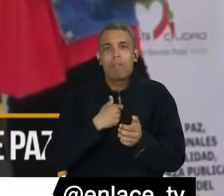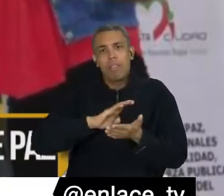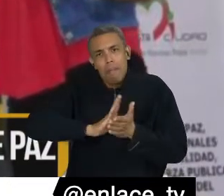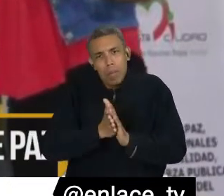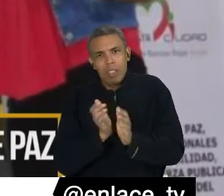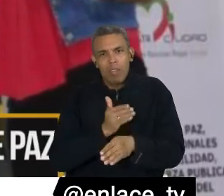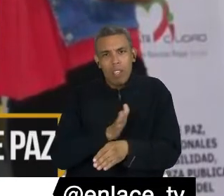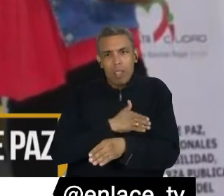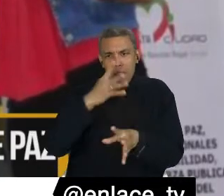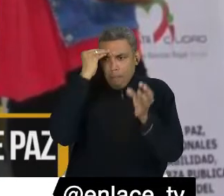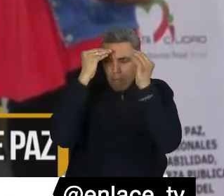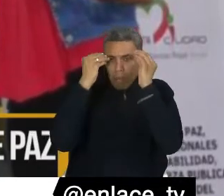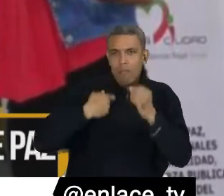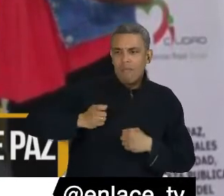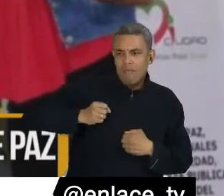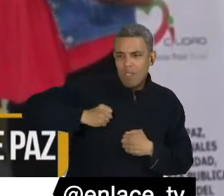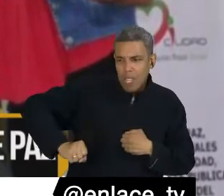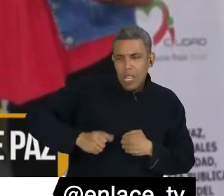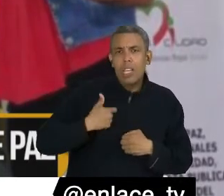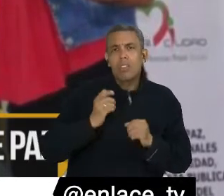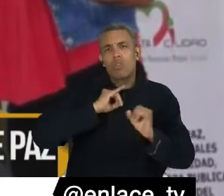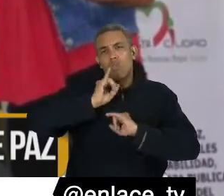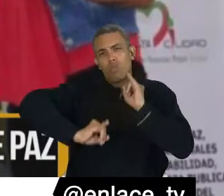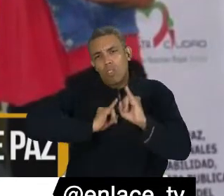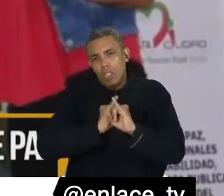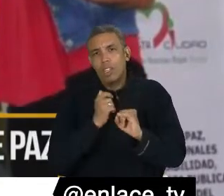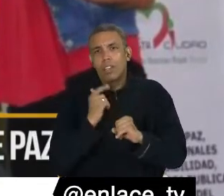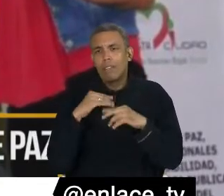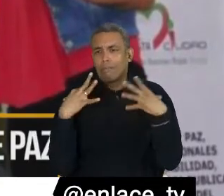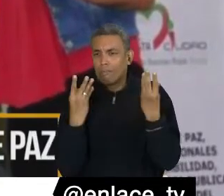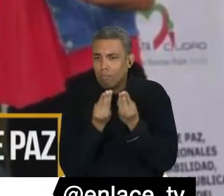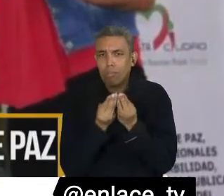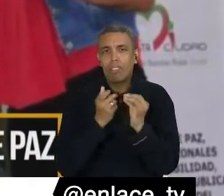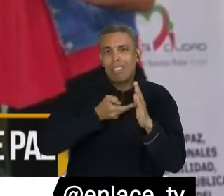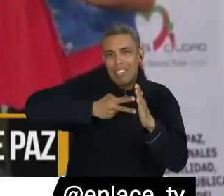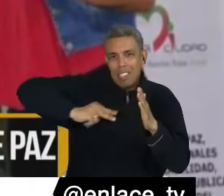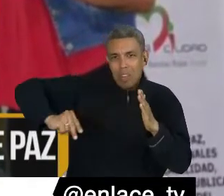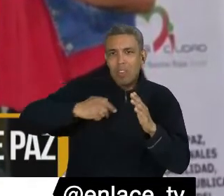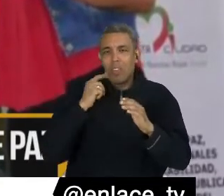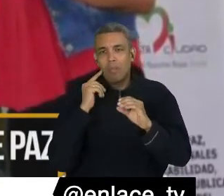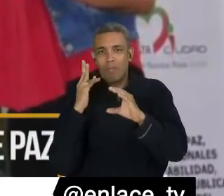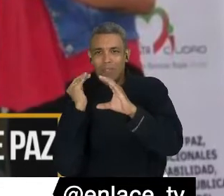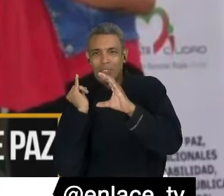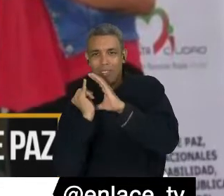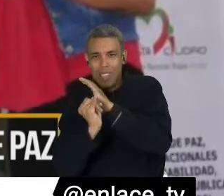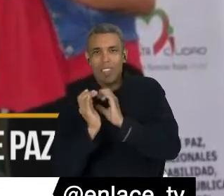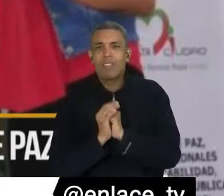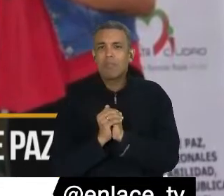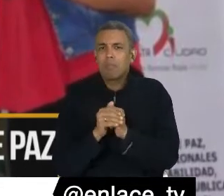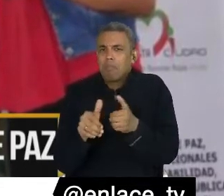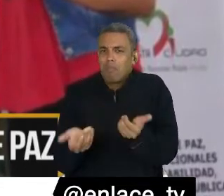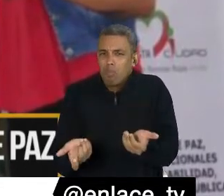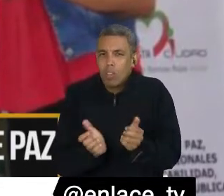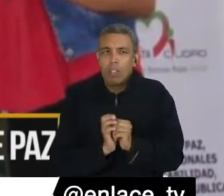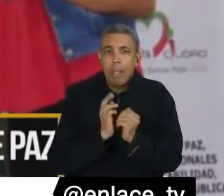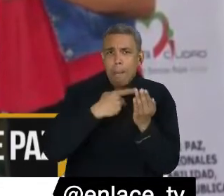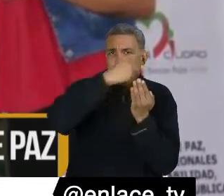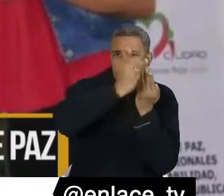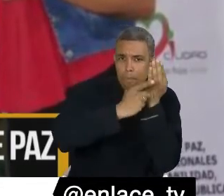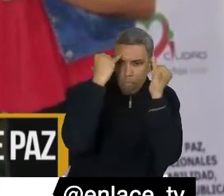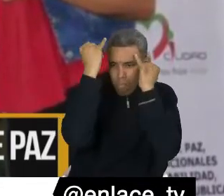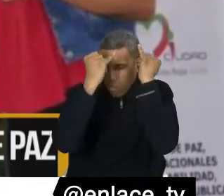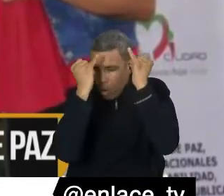derecho internacional humanitario, convivencia y participación ciudadana, tecnología de la información y las comunicaciones, estructuración de proyectos de